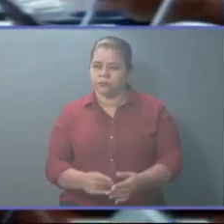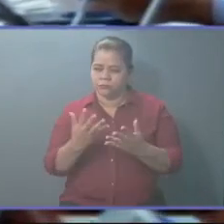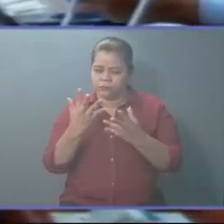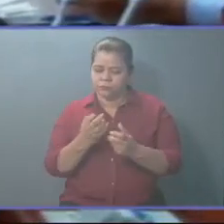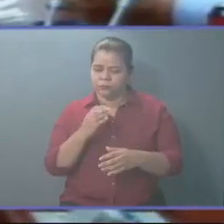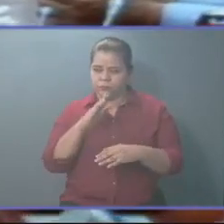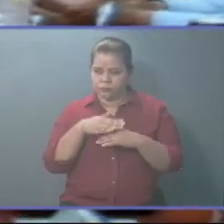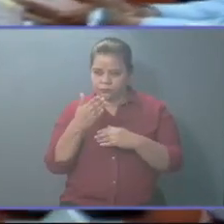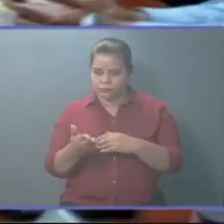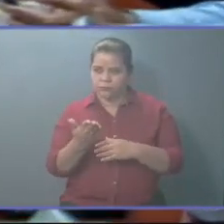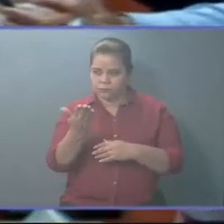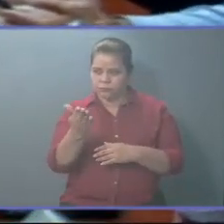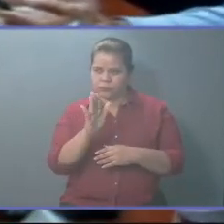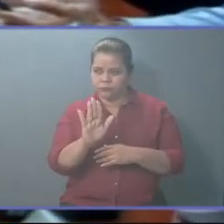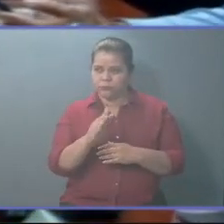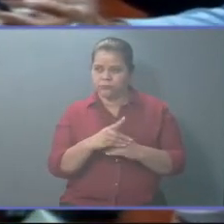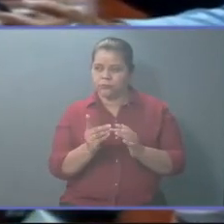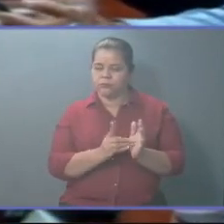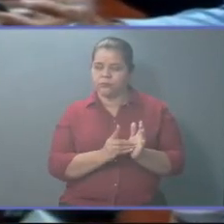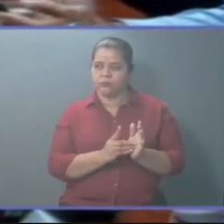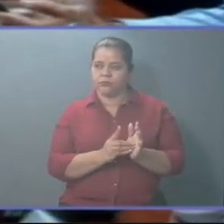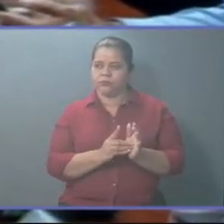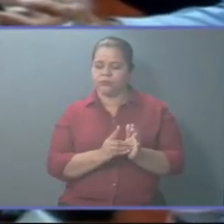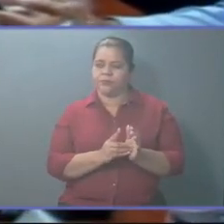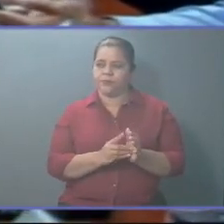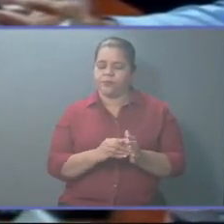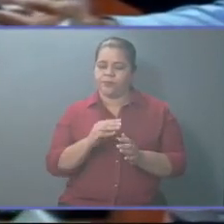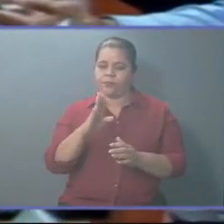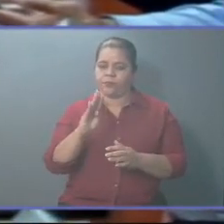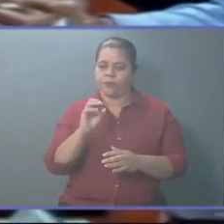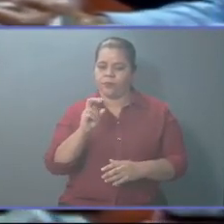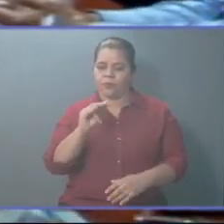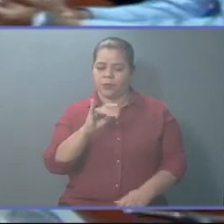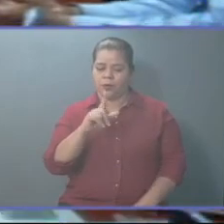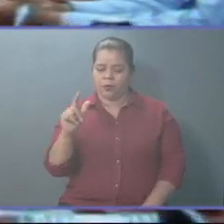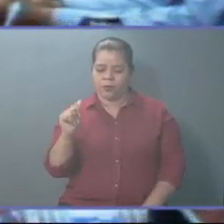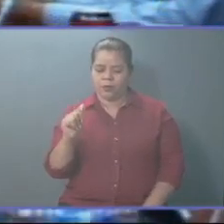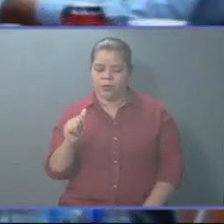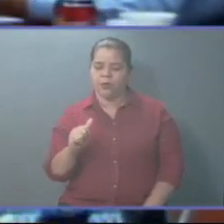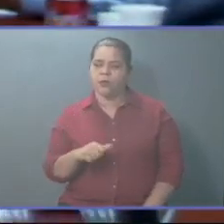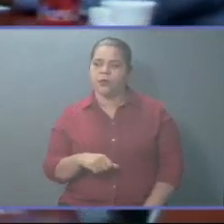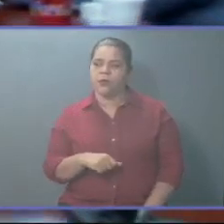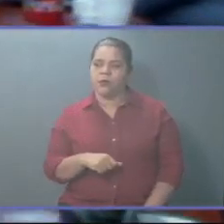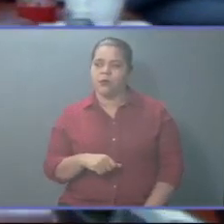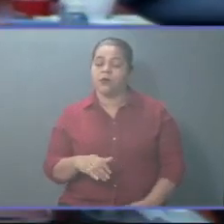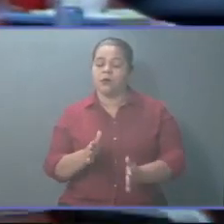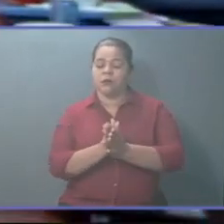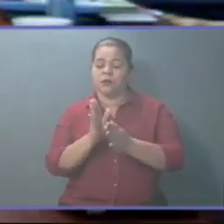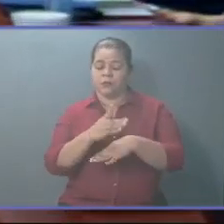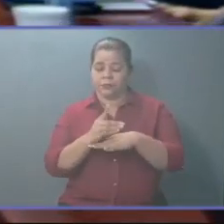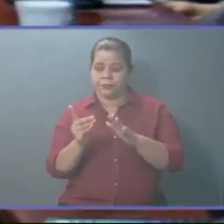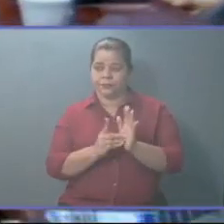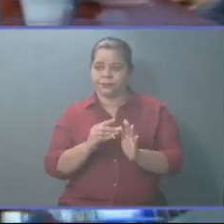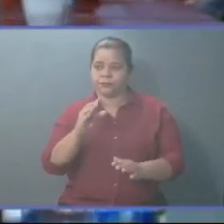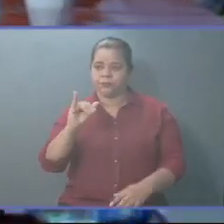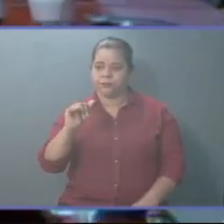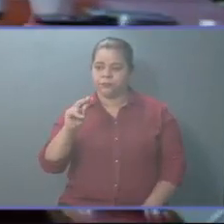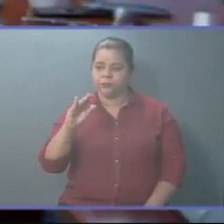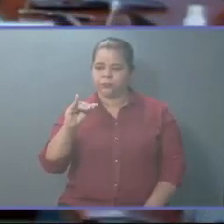después le cedo la palabra. Diputado Bonilla. Ok, bueno, Yancy Urbina.